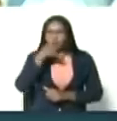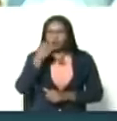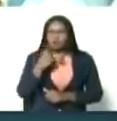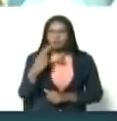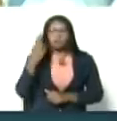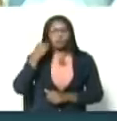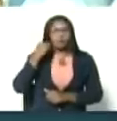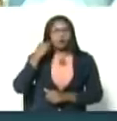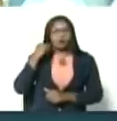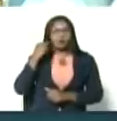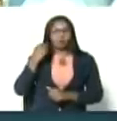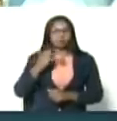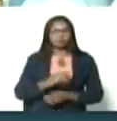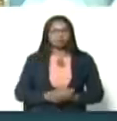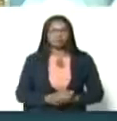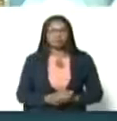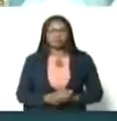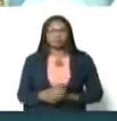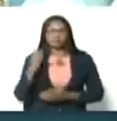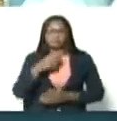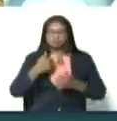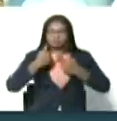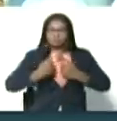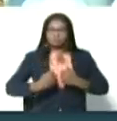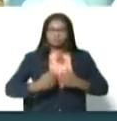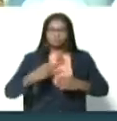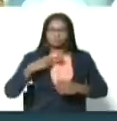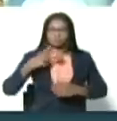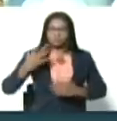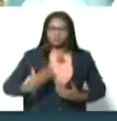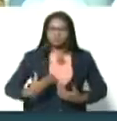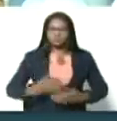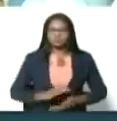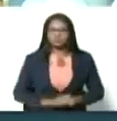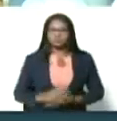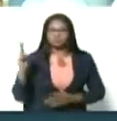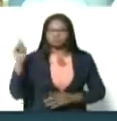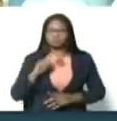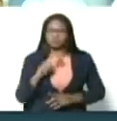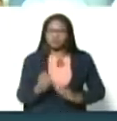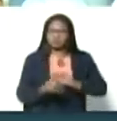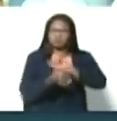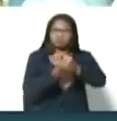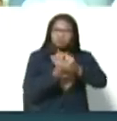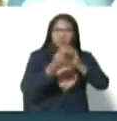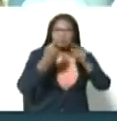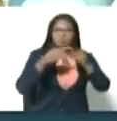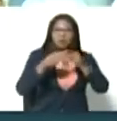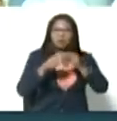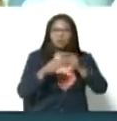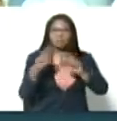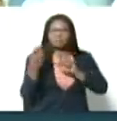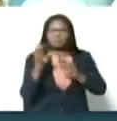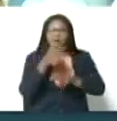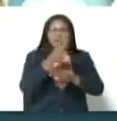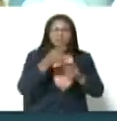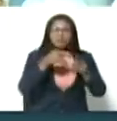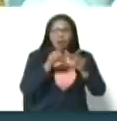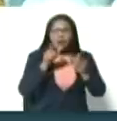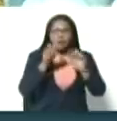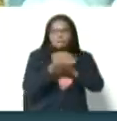moreno, mestizo, con aquel porte. Lo traían detenido, pero parecían que los presos eran los